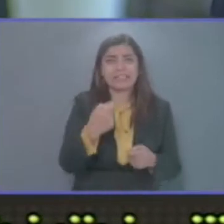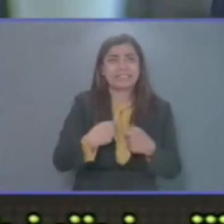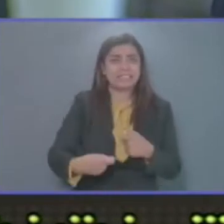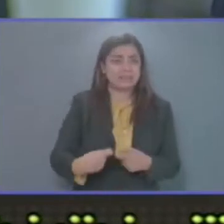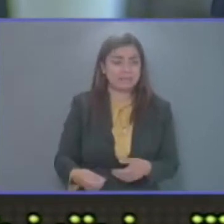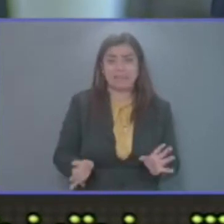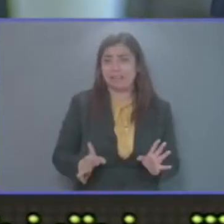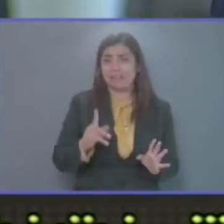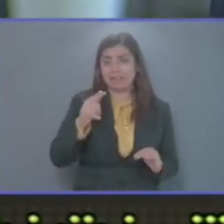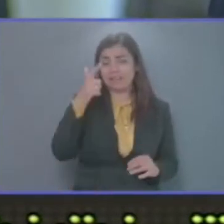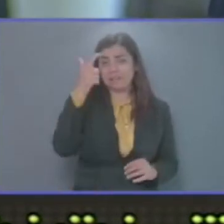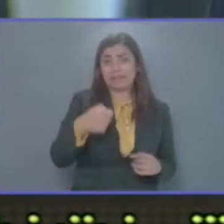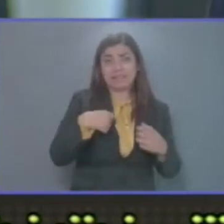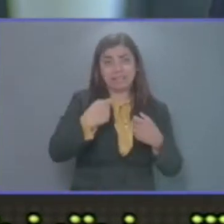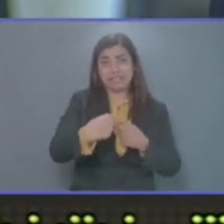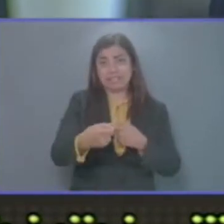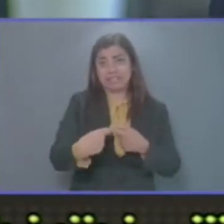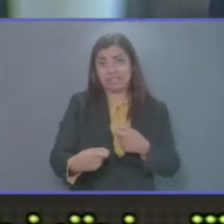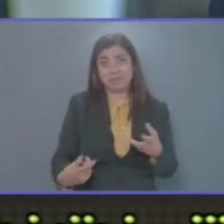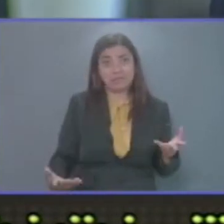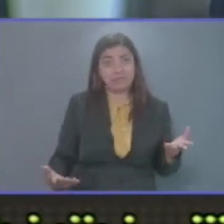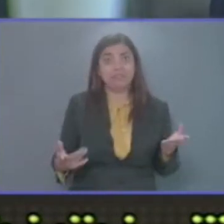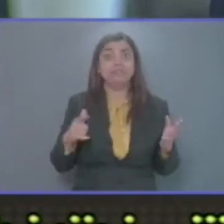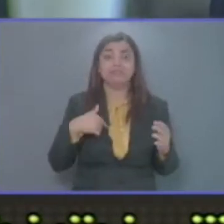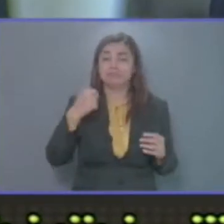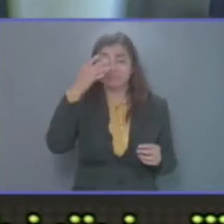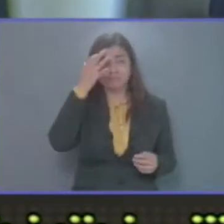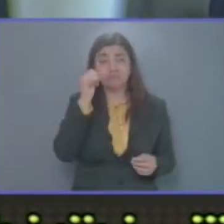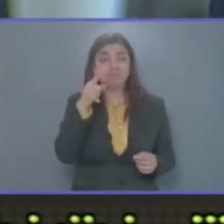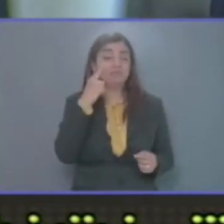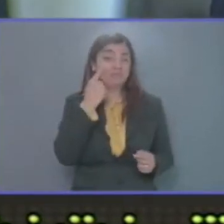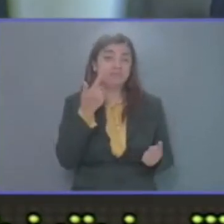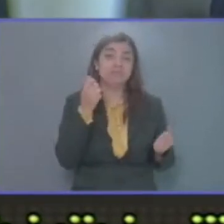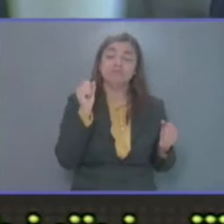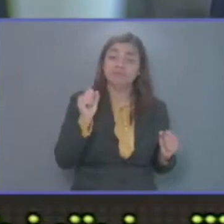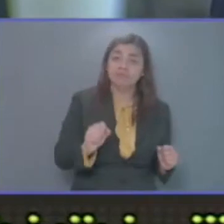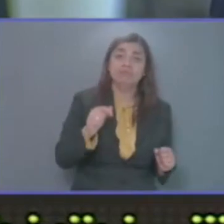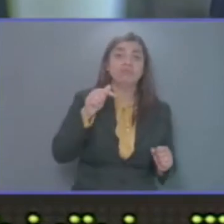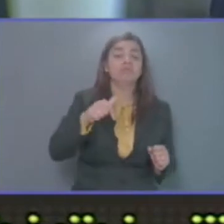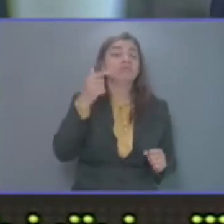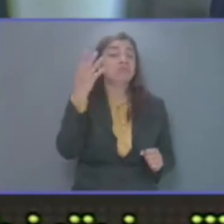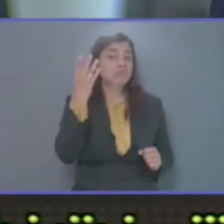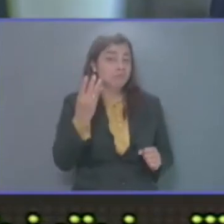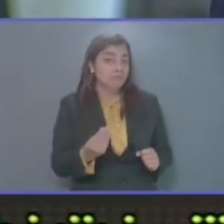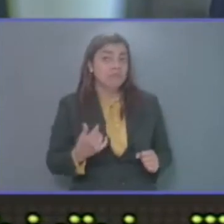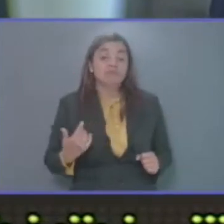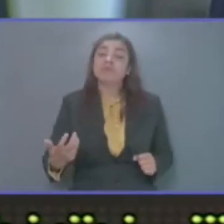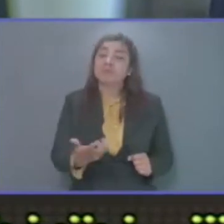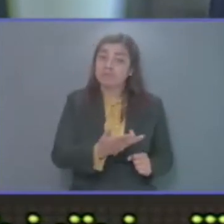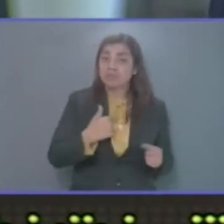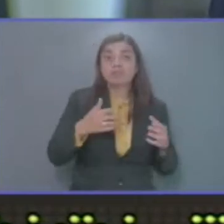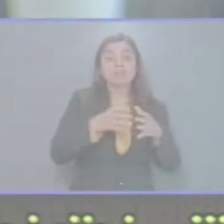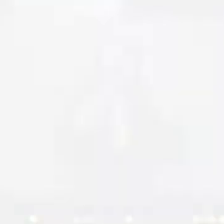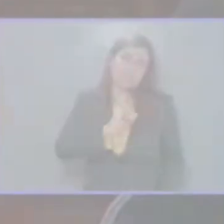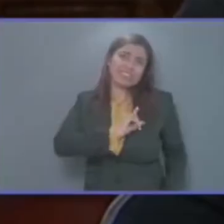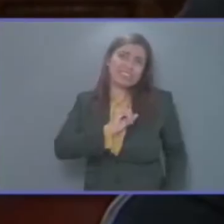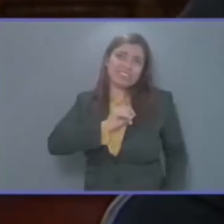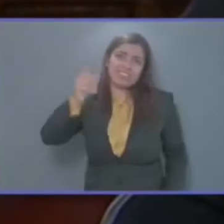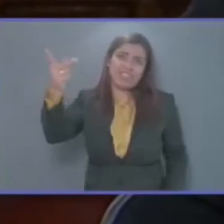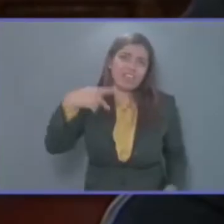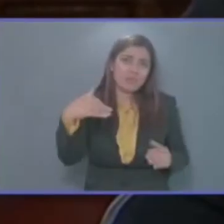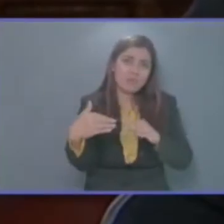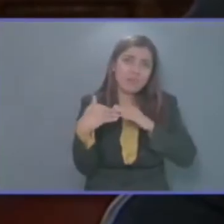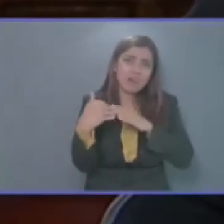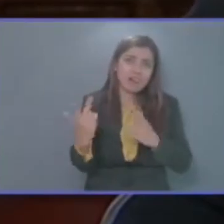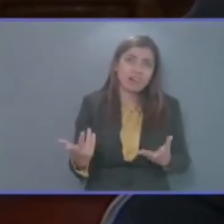lleguemos al mes de Navidad y Año Nuevo. Creo que es muy oportuno este día estar pudiendo dar este dictamen favorable. Miren, en